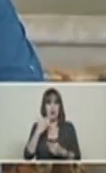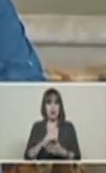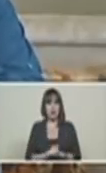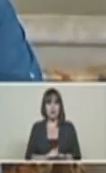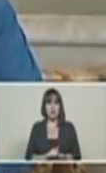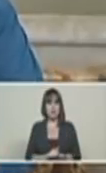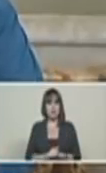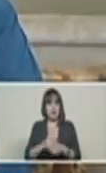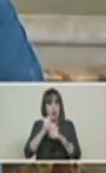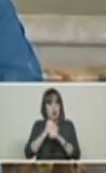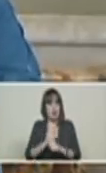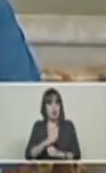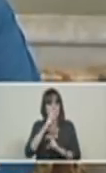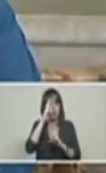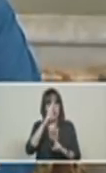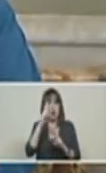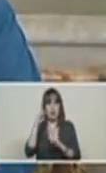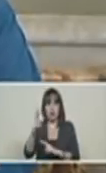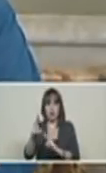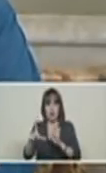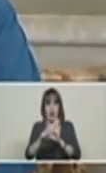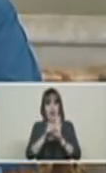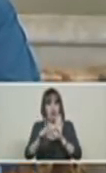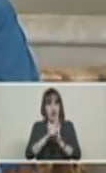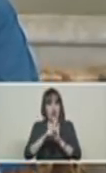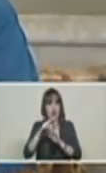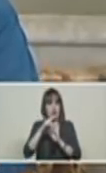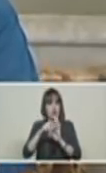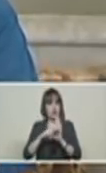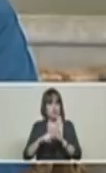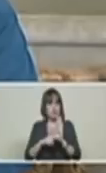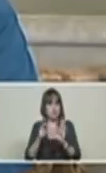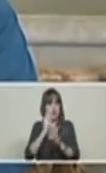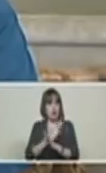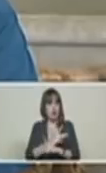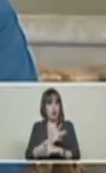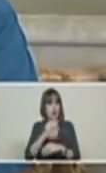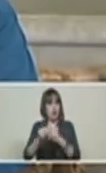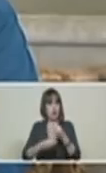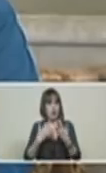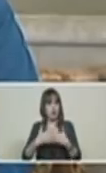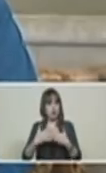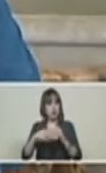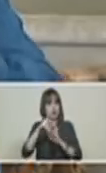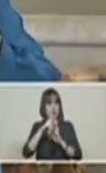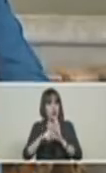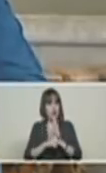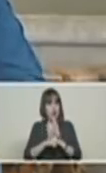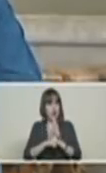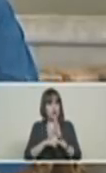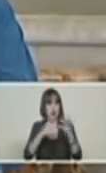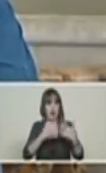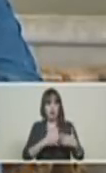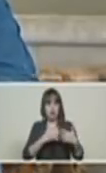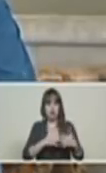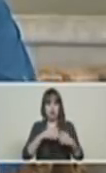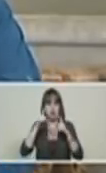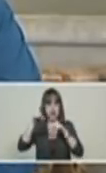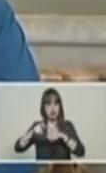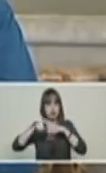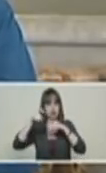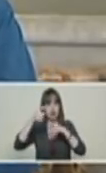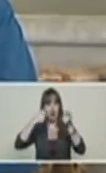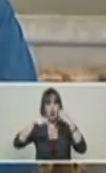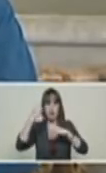Espero que se respeten las reglas de juego. Le digo a los agroindustriales, le digo a los industriales y le digo a los